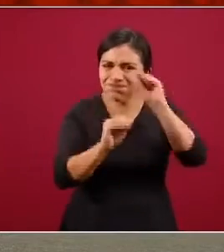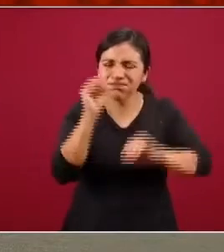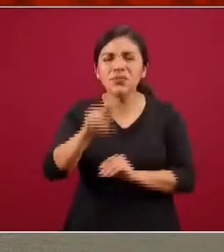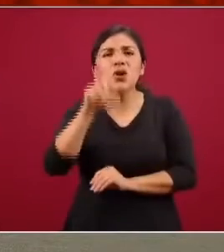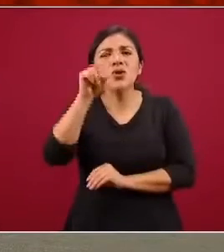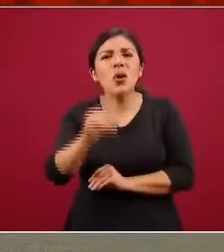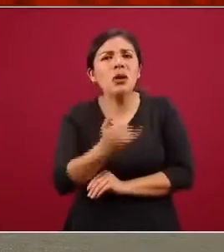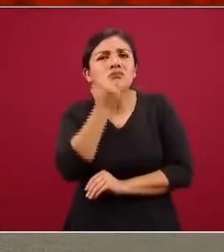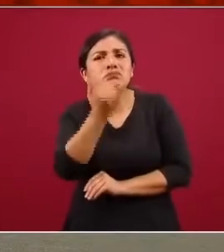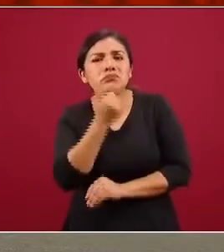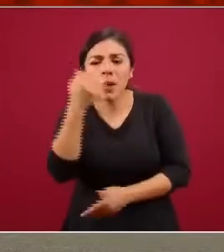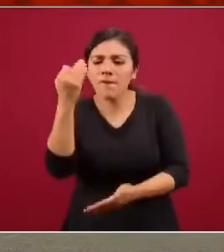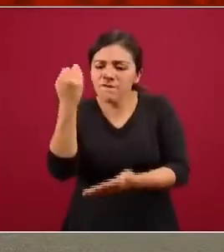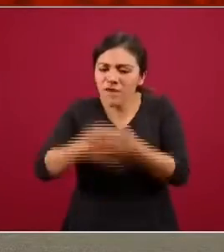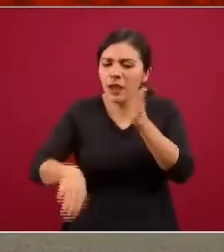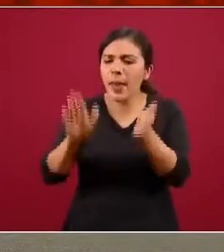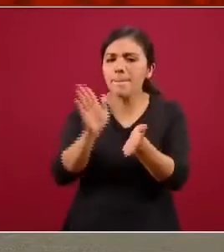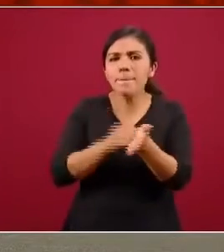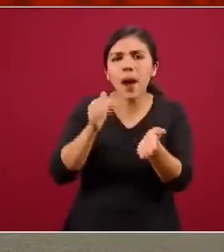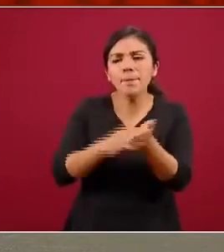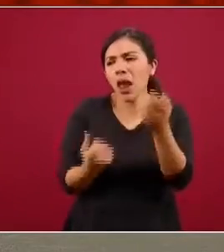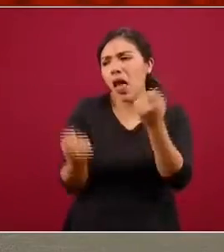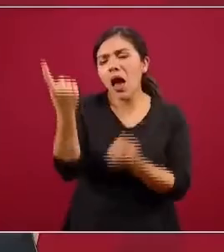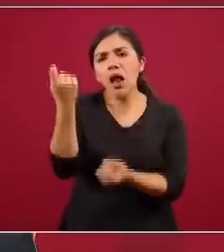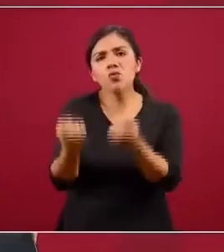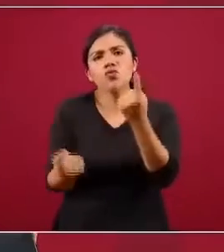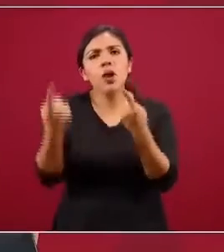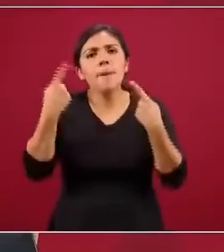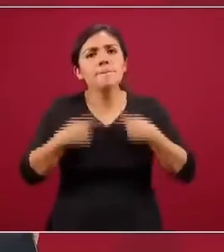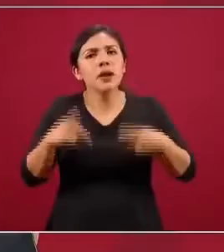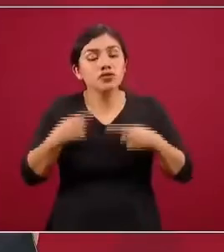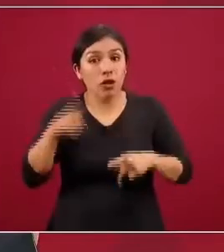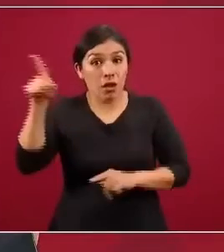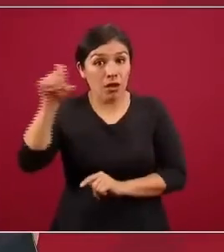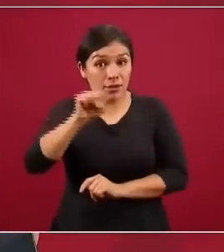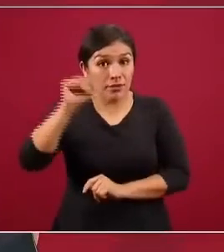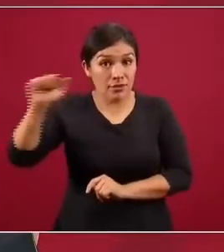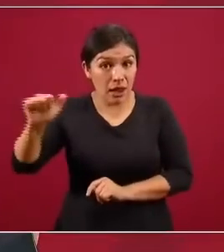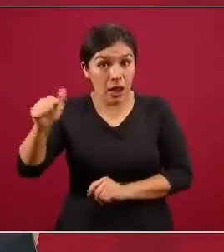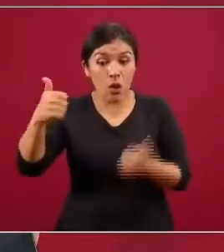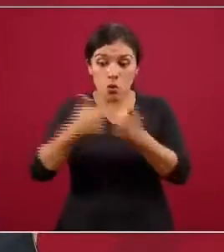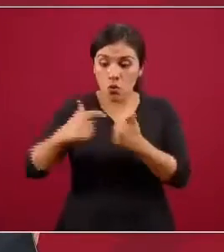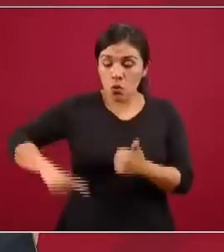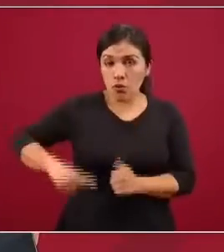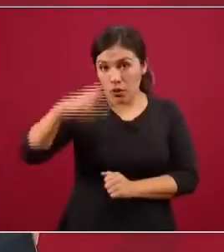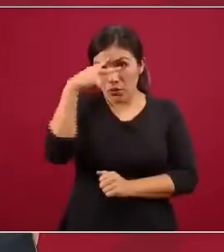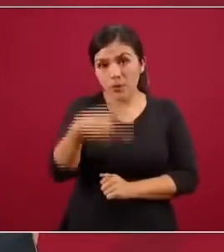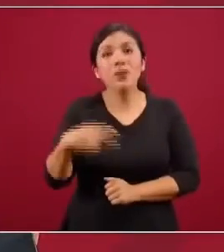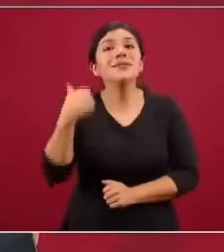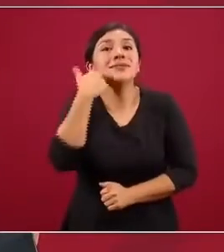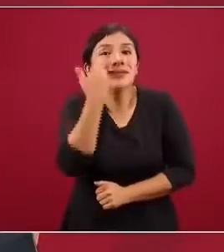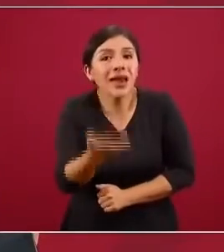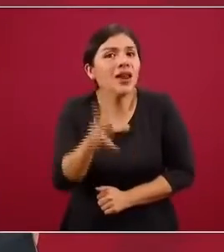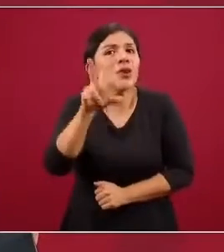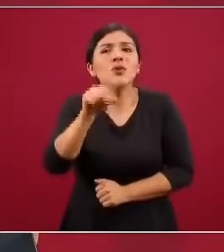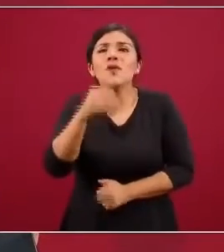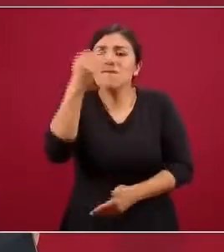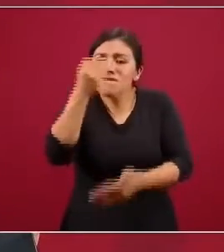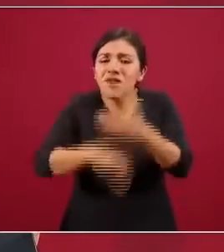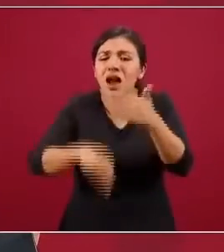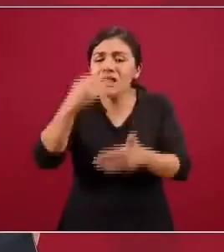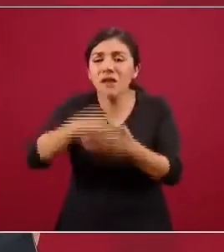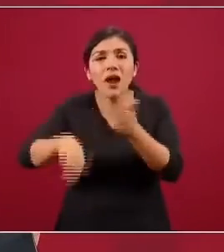no queden sin documentar. La Secretaría de Salud, al Gobierno de México, le interesa que no quede